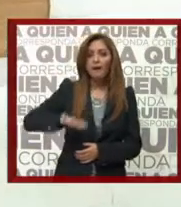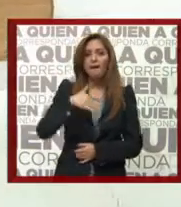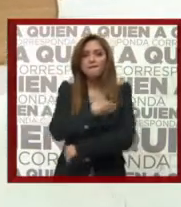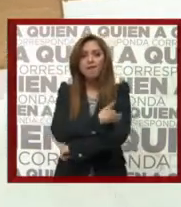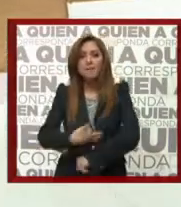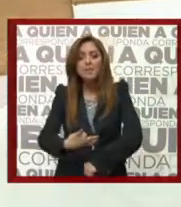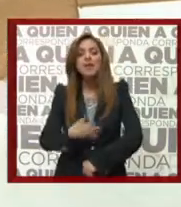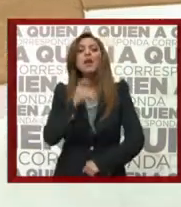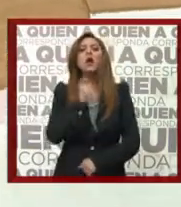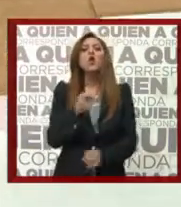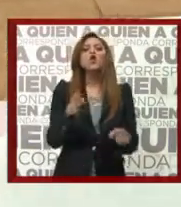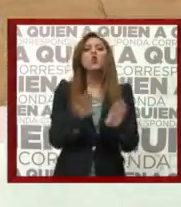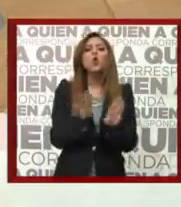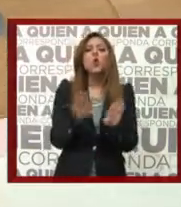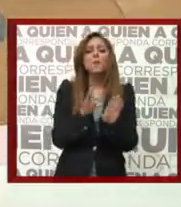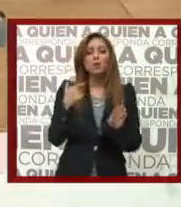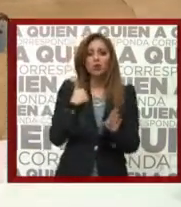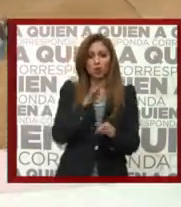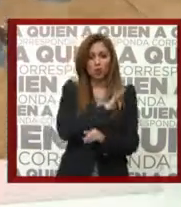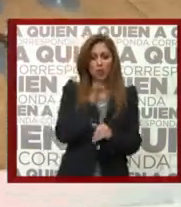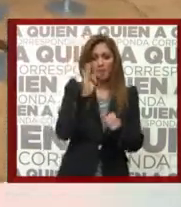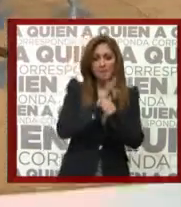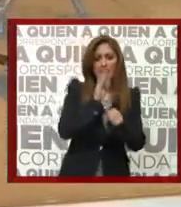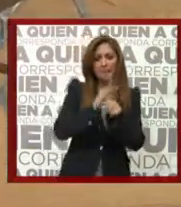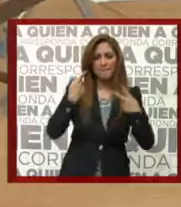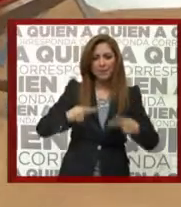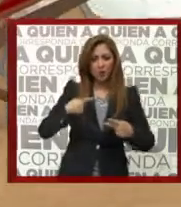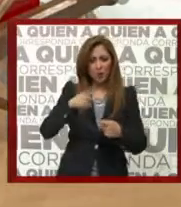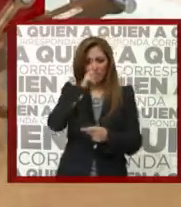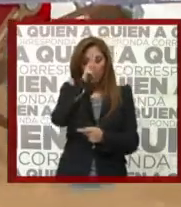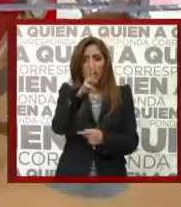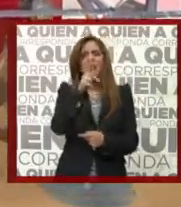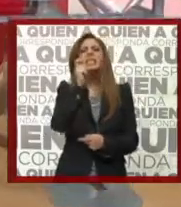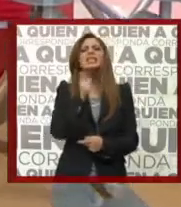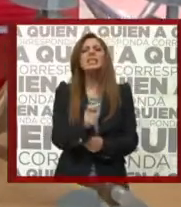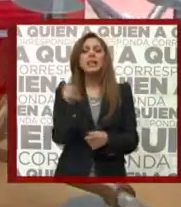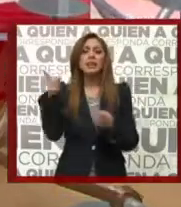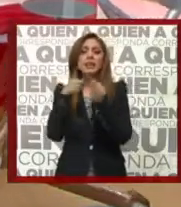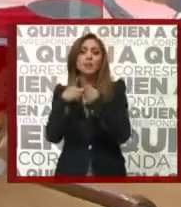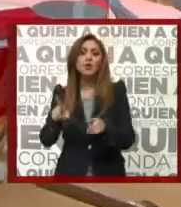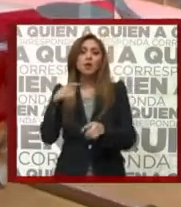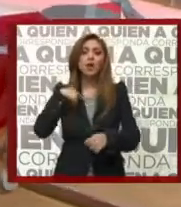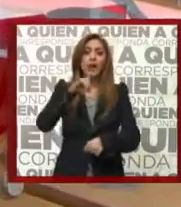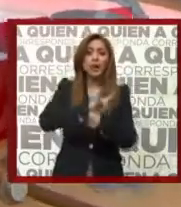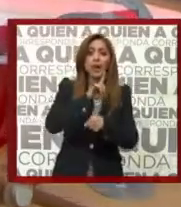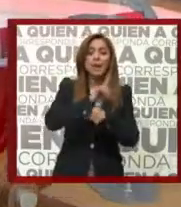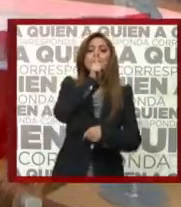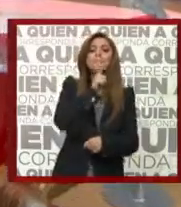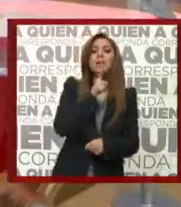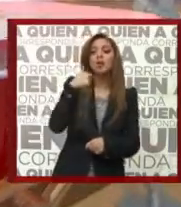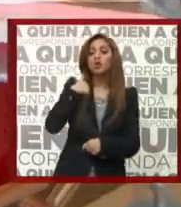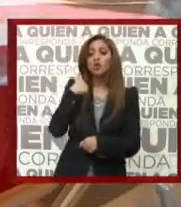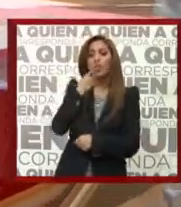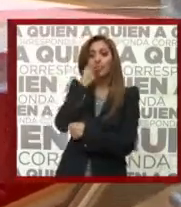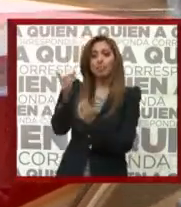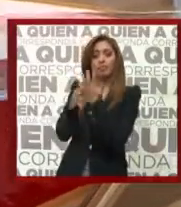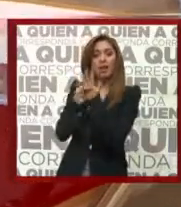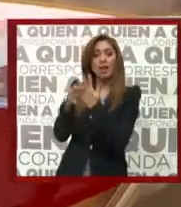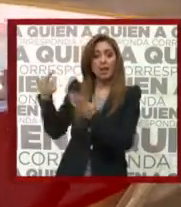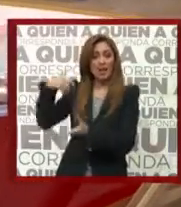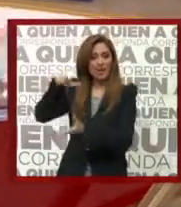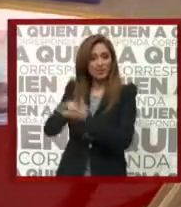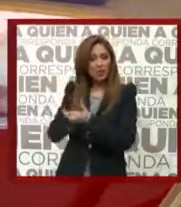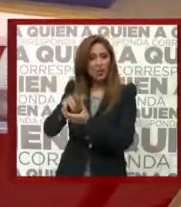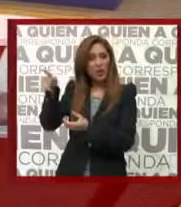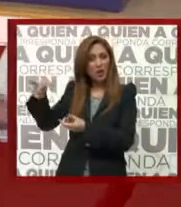las medidas de protección para las víctimas, aquellos que en un divorcio son capaces de mentir y acusar a un esposo de violación y demás para quedarse